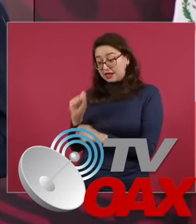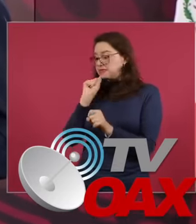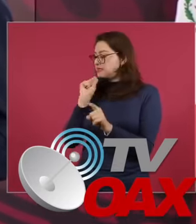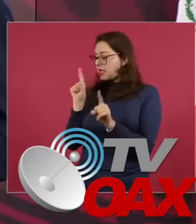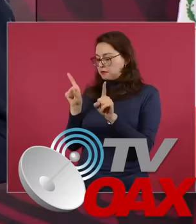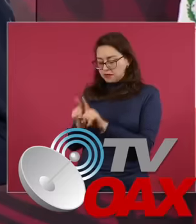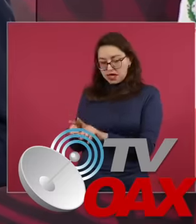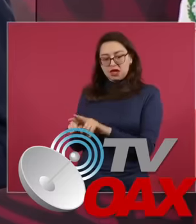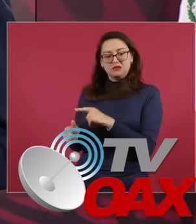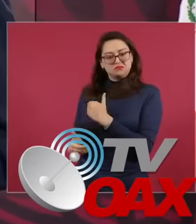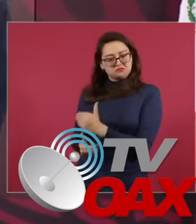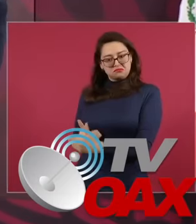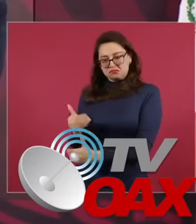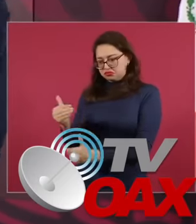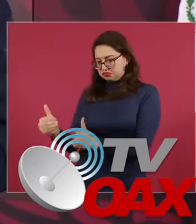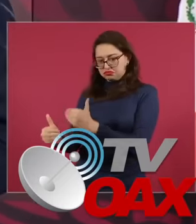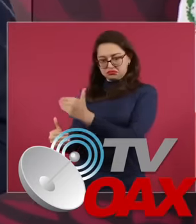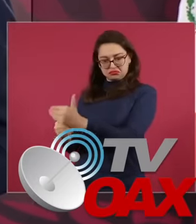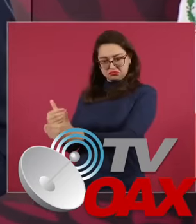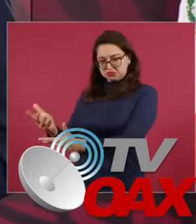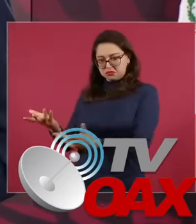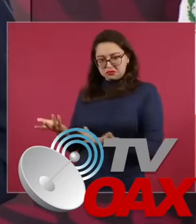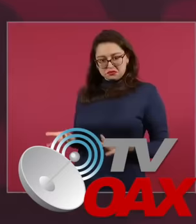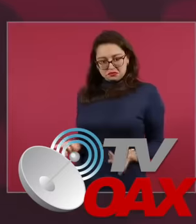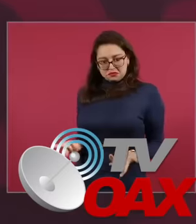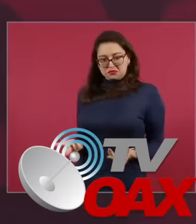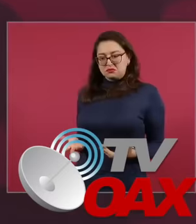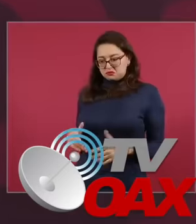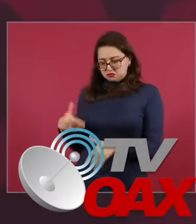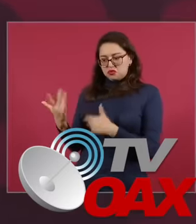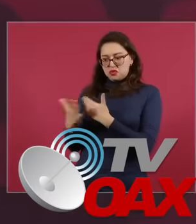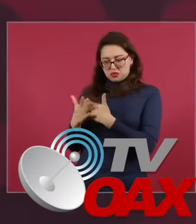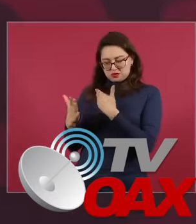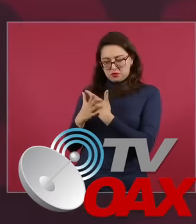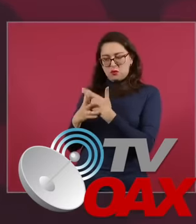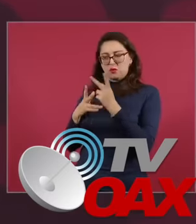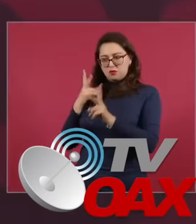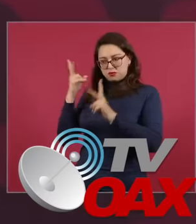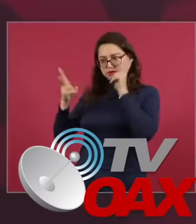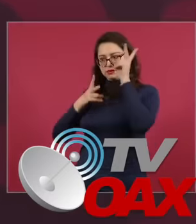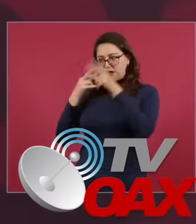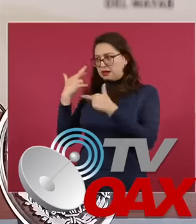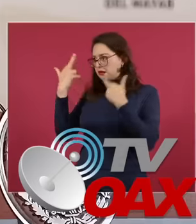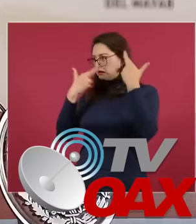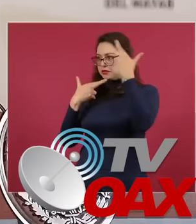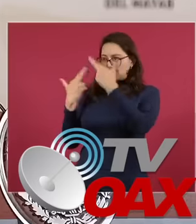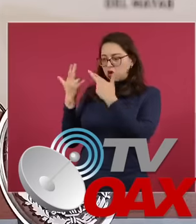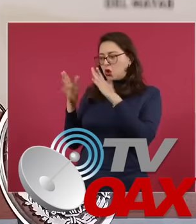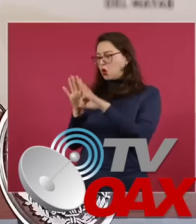bastante. Vamos a ir pronto a hacer una evaluación